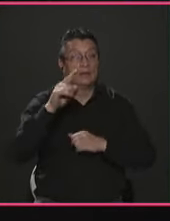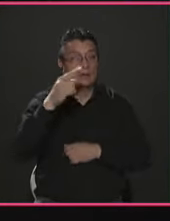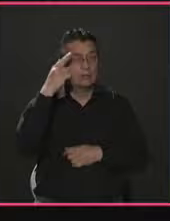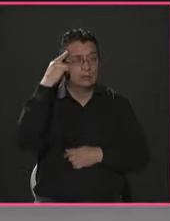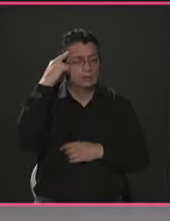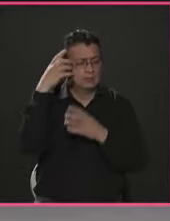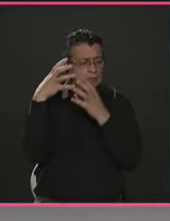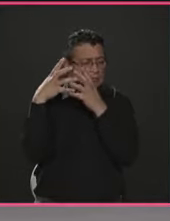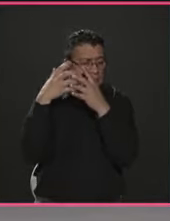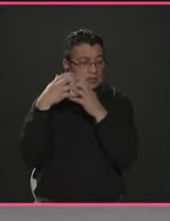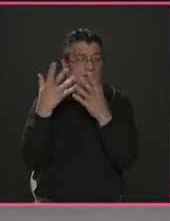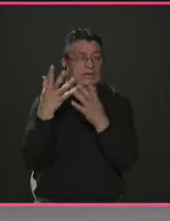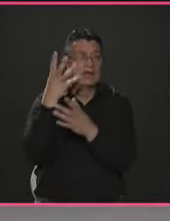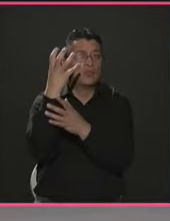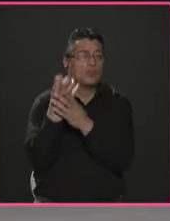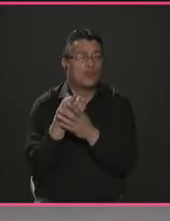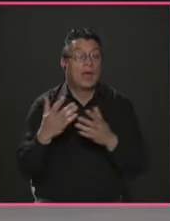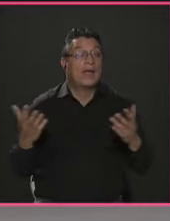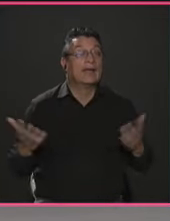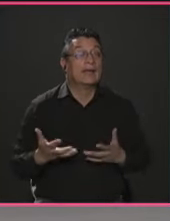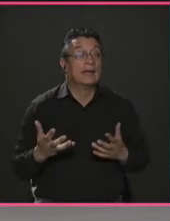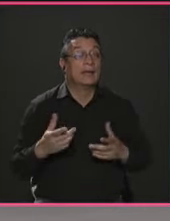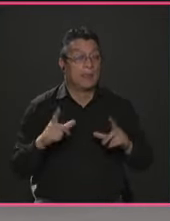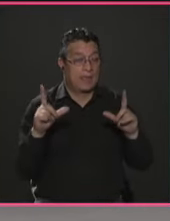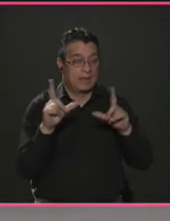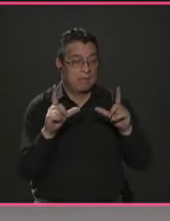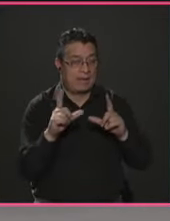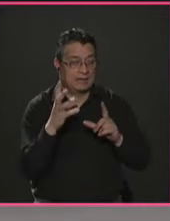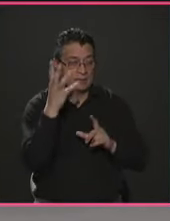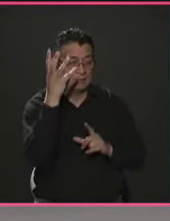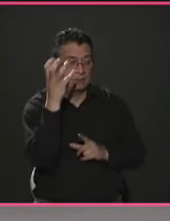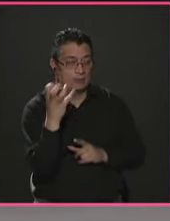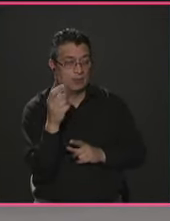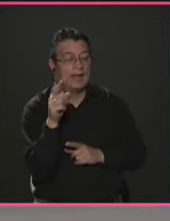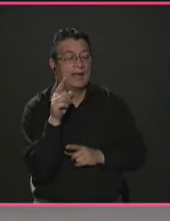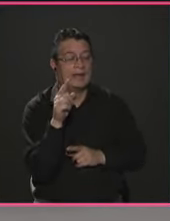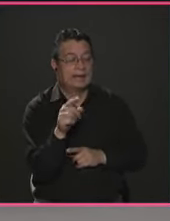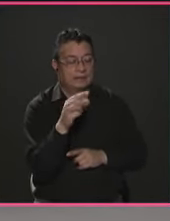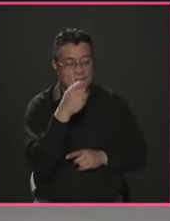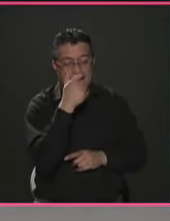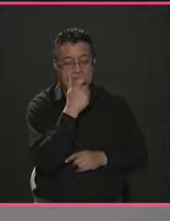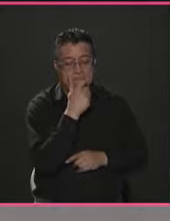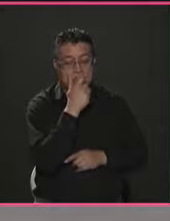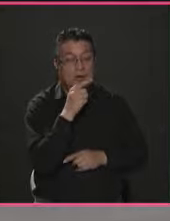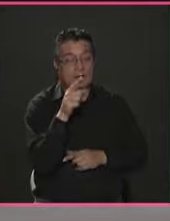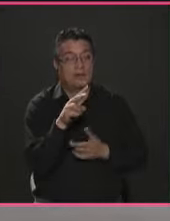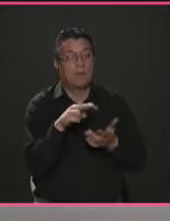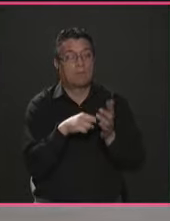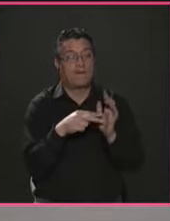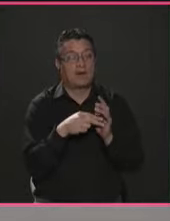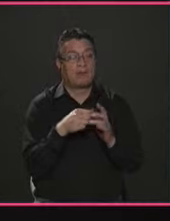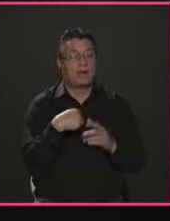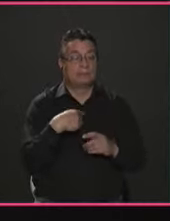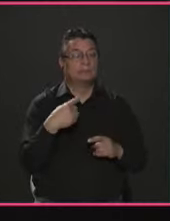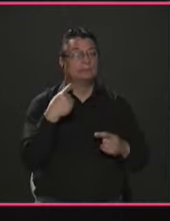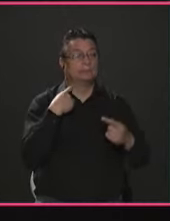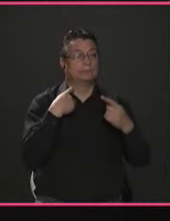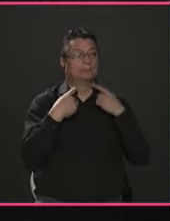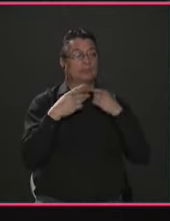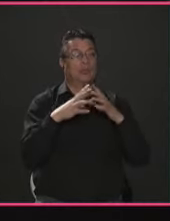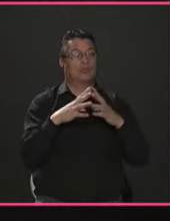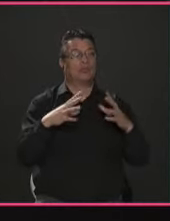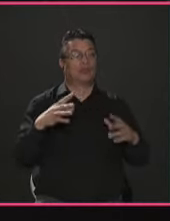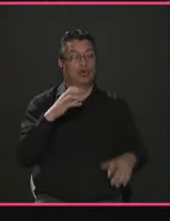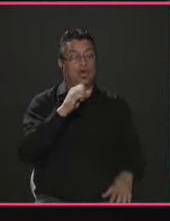ahora qué se descargó la imagen pero eso está aludiendo al monito ahí Tenemos un gran problema que nos está pasando la cuenta en muchas